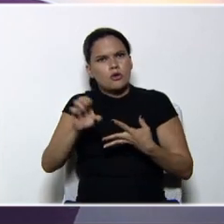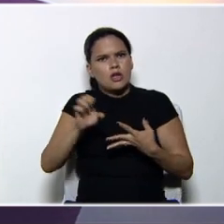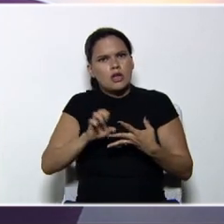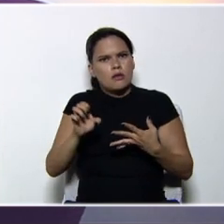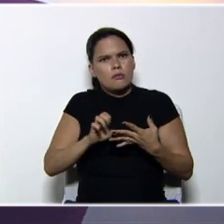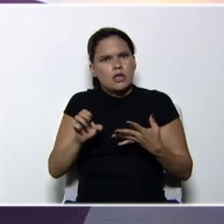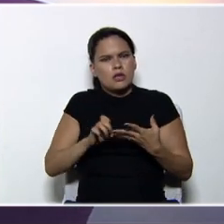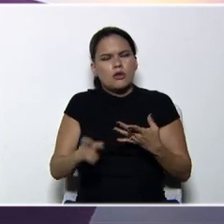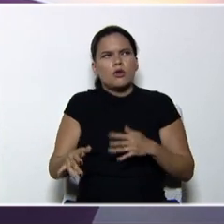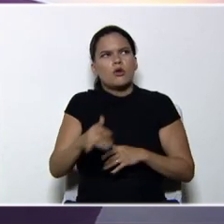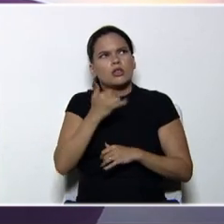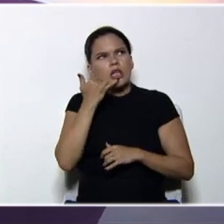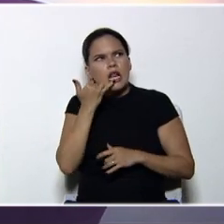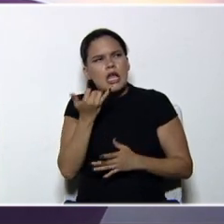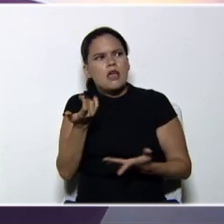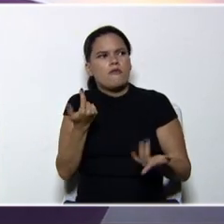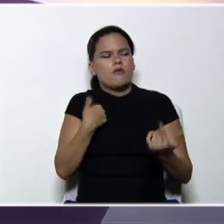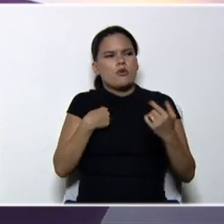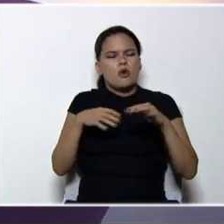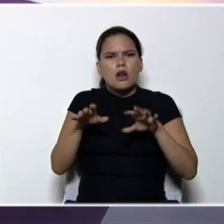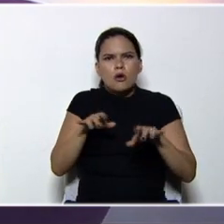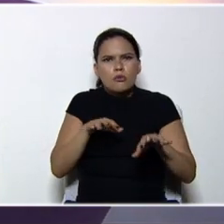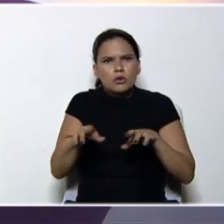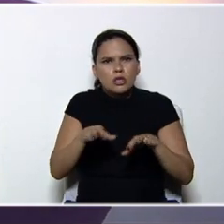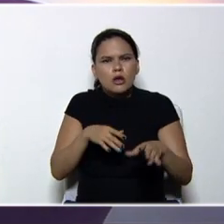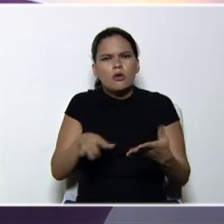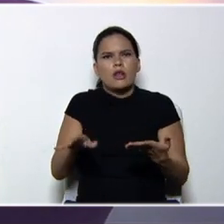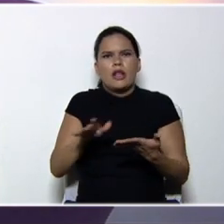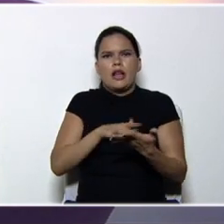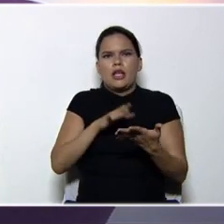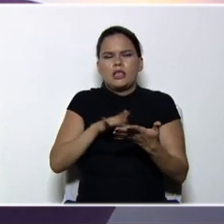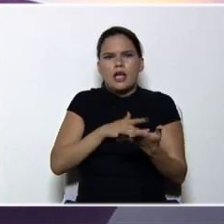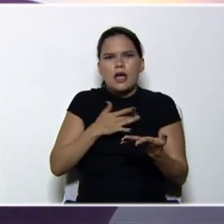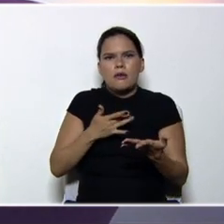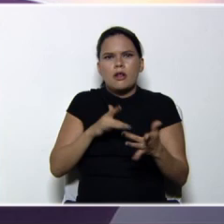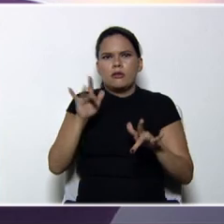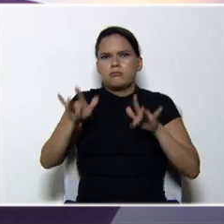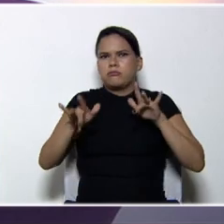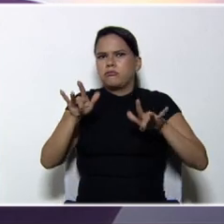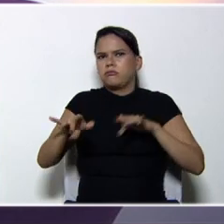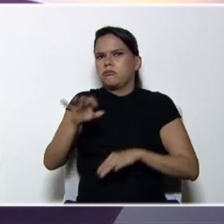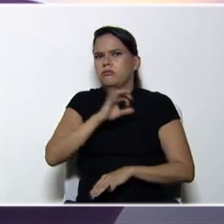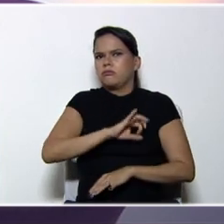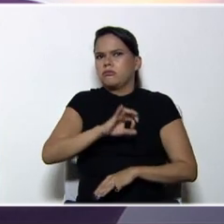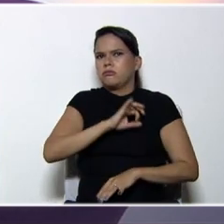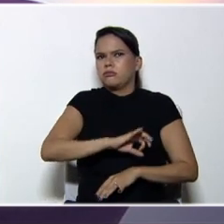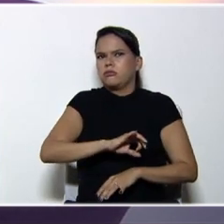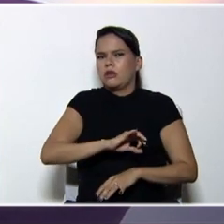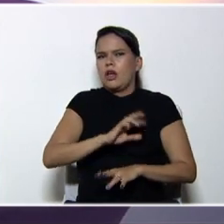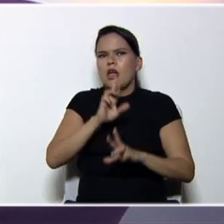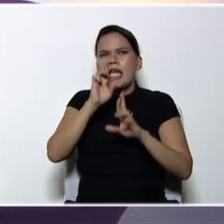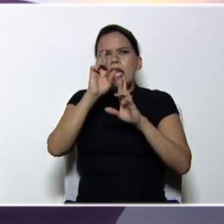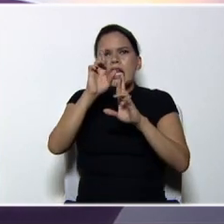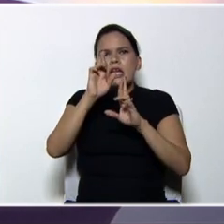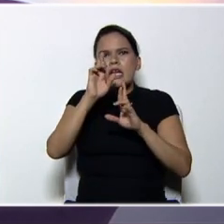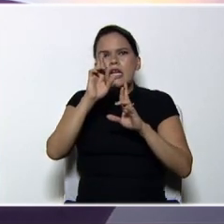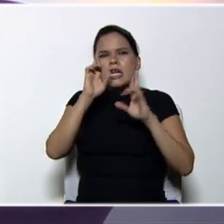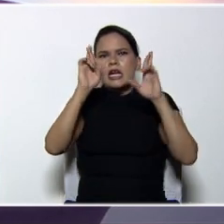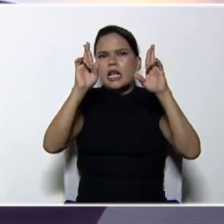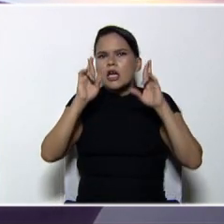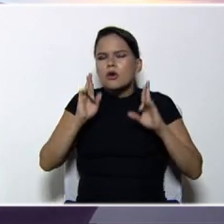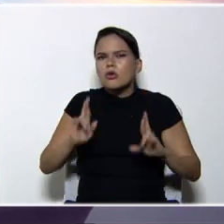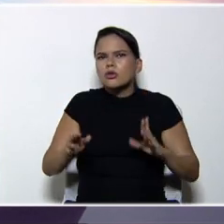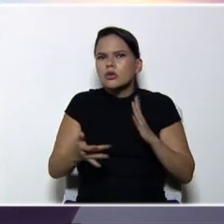los celulares, de la computadora, de la tablet, de las redes sociales. Pues recursos tecnológicos va desde